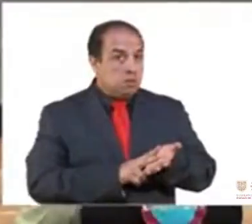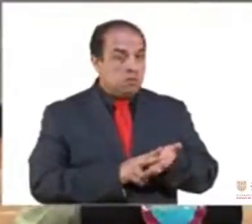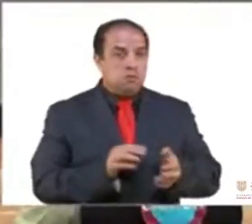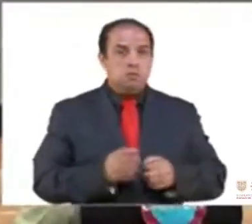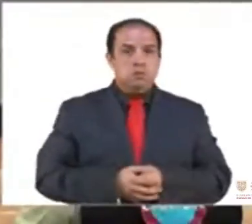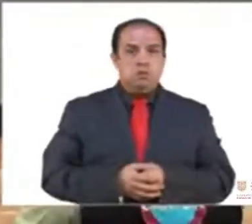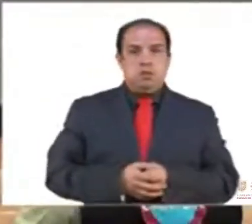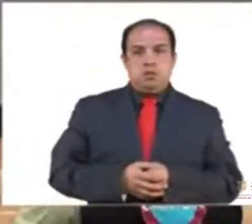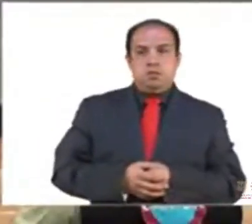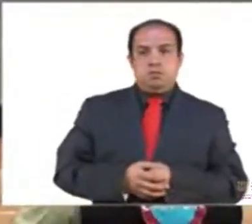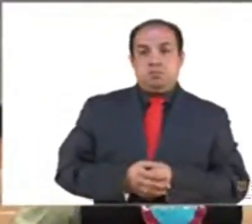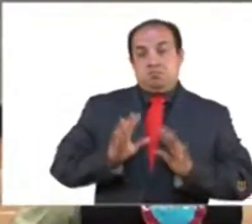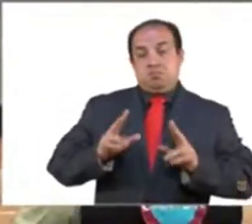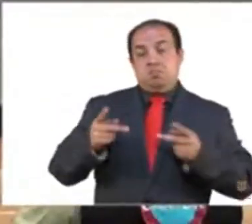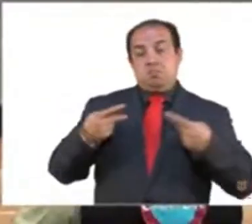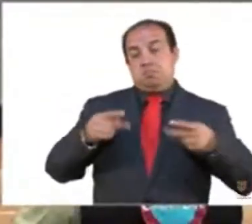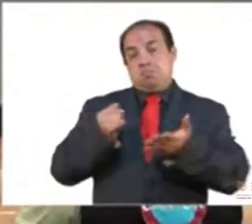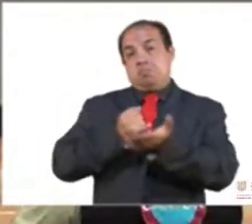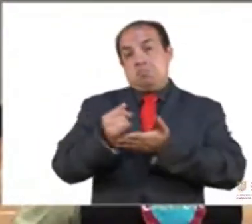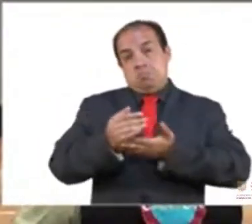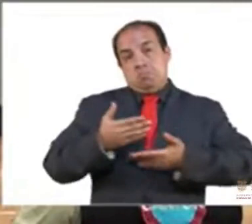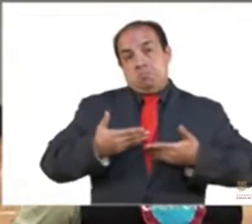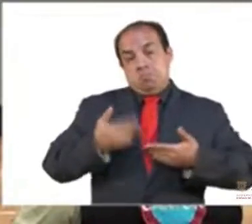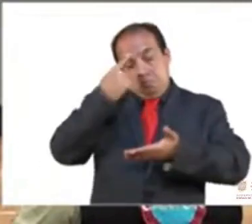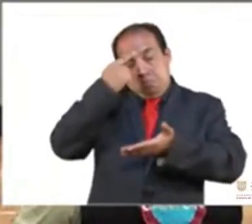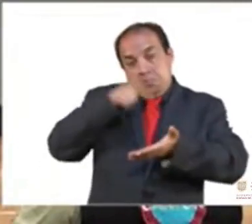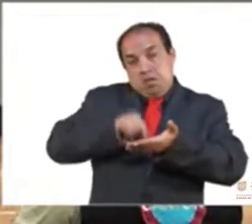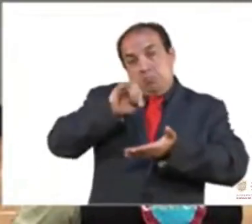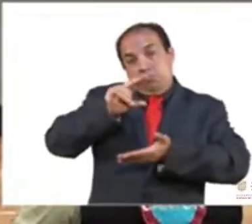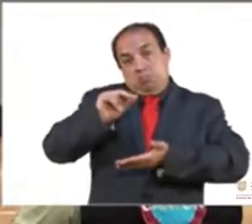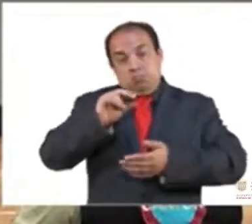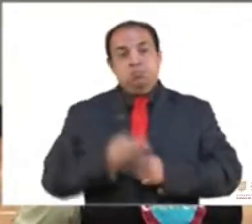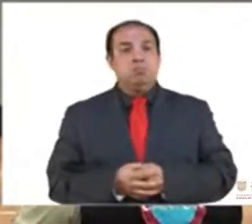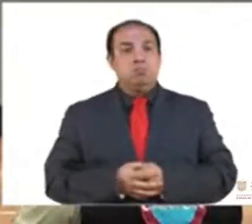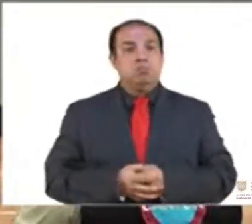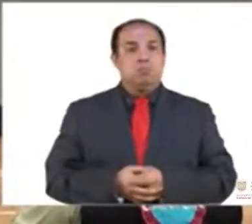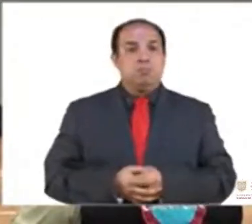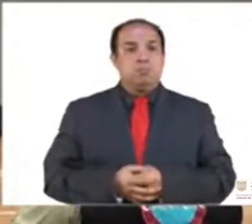que les crea quien les quiera creer, porque el tema de fondo es ese.